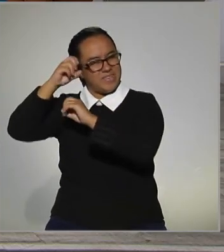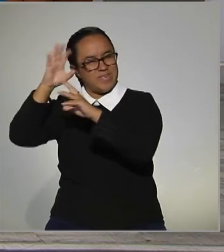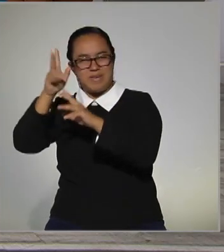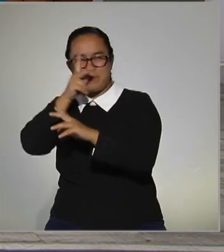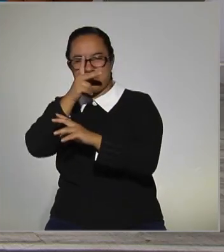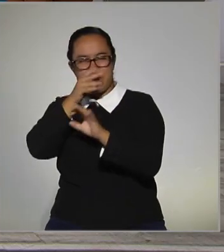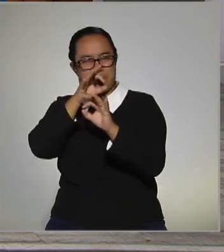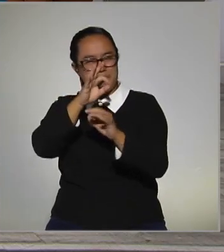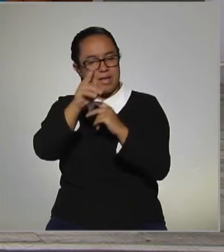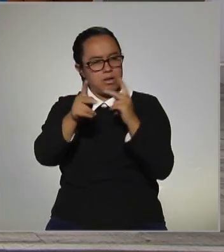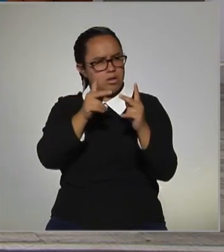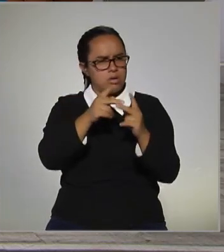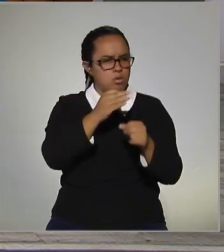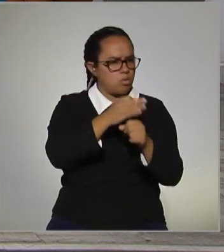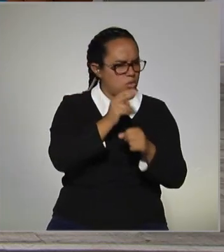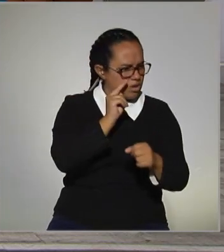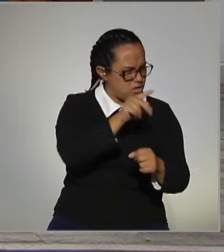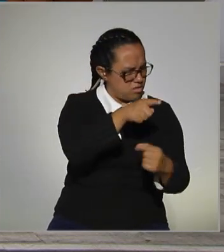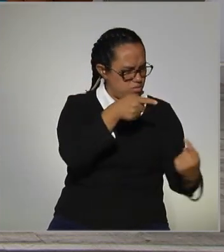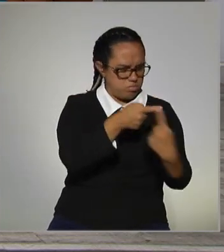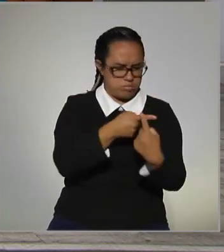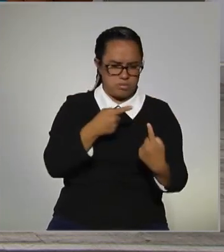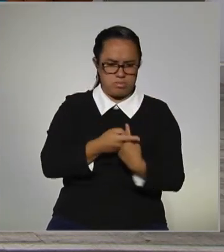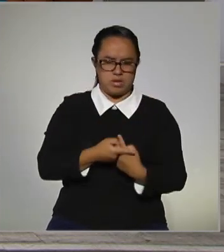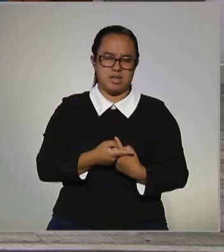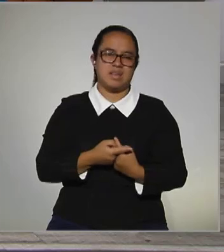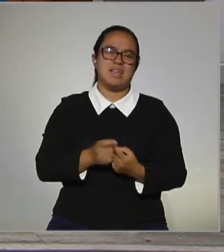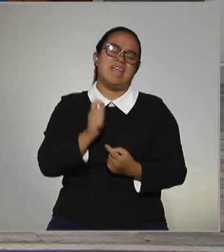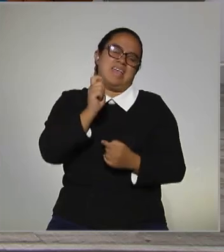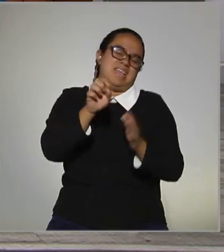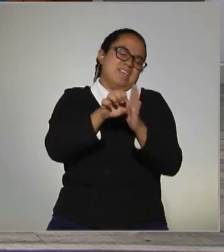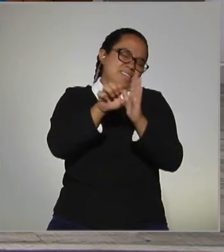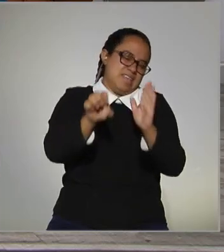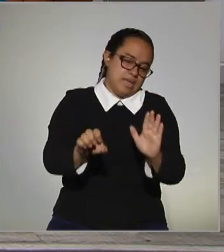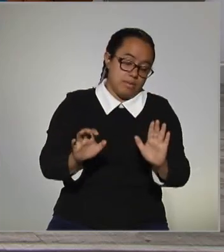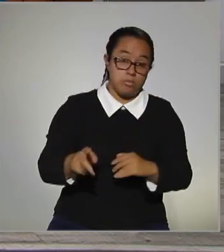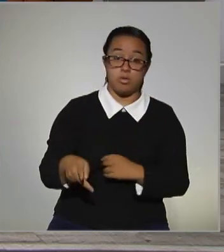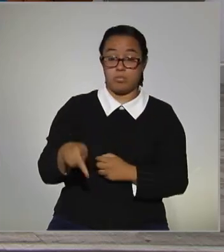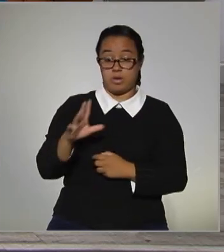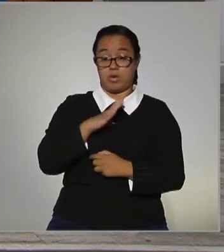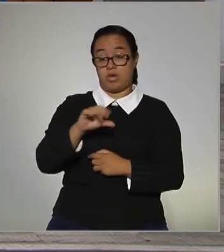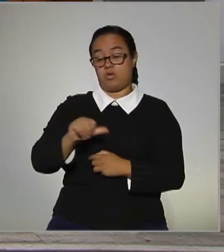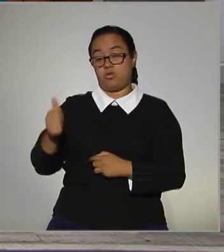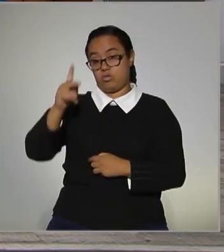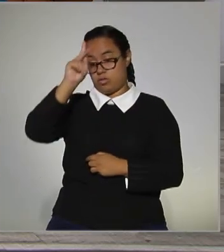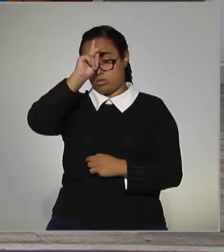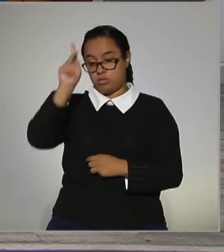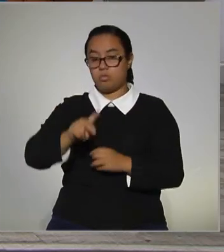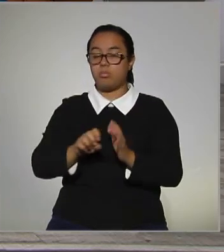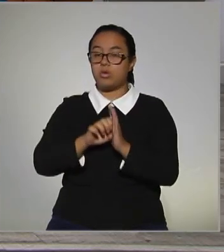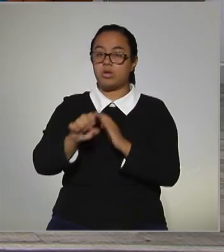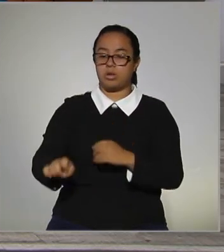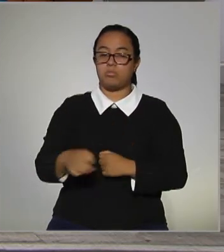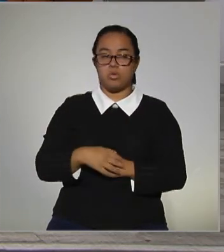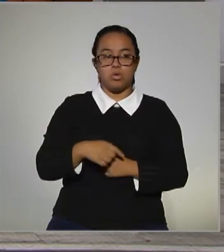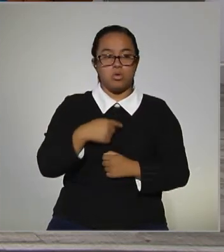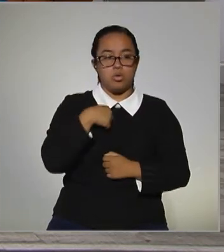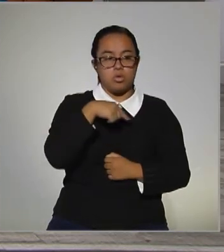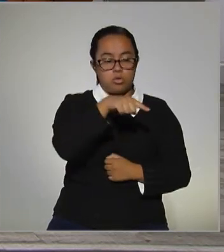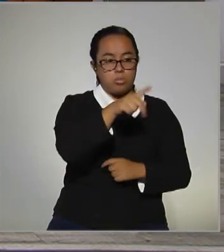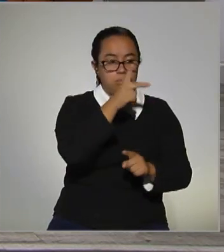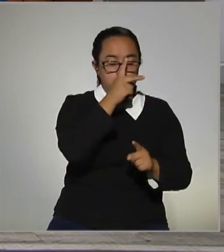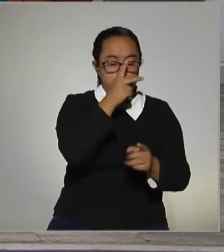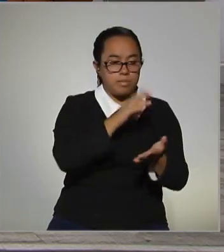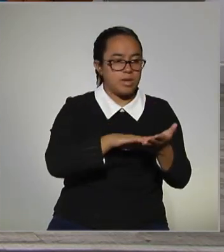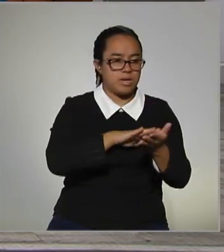papá con la imagen que estoy viendo, ¿no? Ese es en un caso. En otro caso extremo también es cómo le hago para perdonar a mi